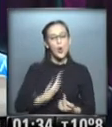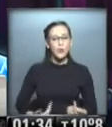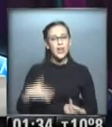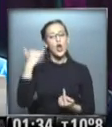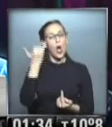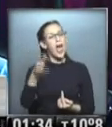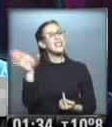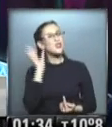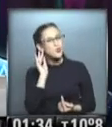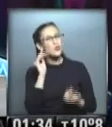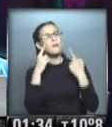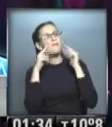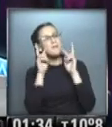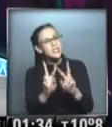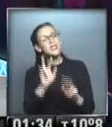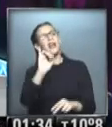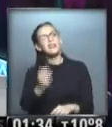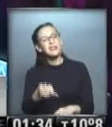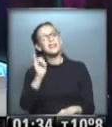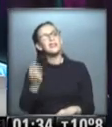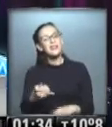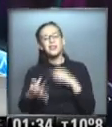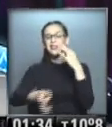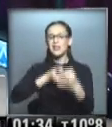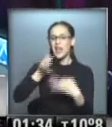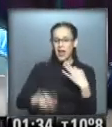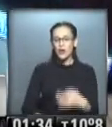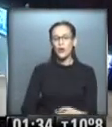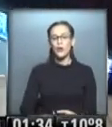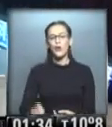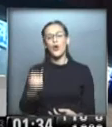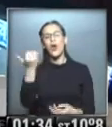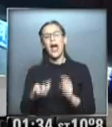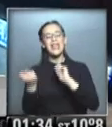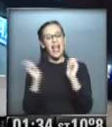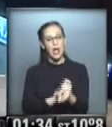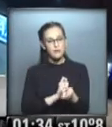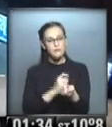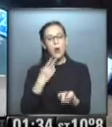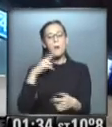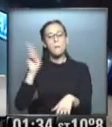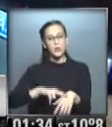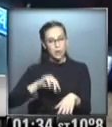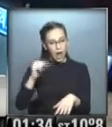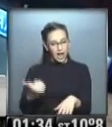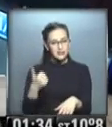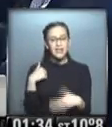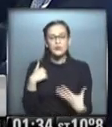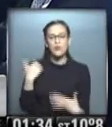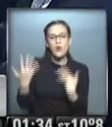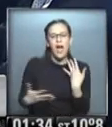esas propuestas que hicimos los distintos sectores y hoy hay una modificación al impuesto de ganancia que significa un avance muy